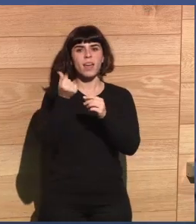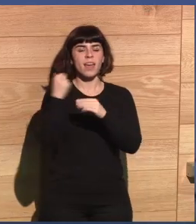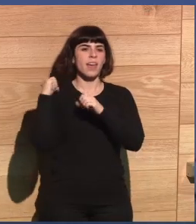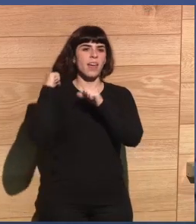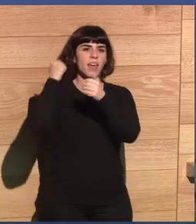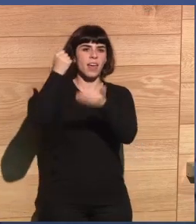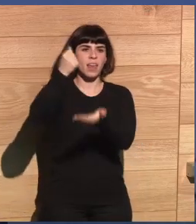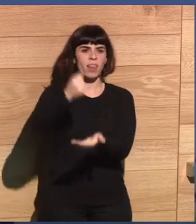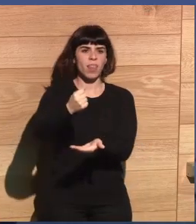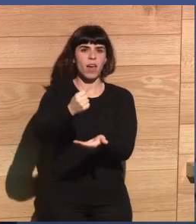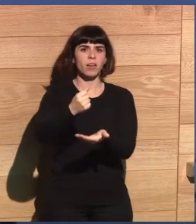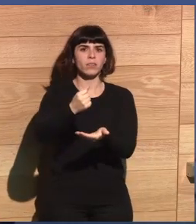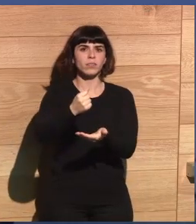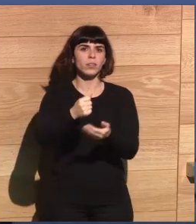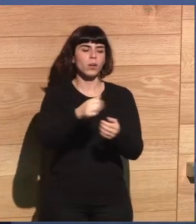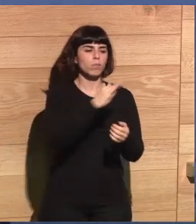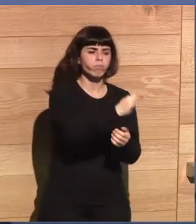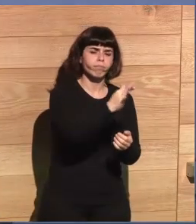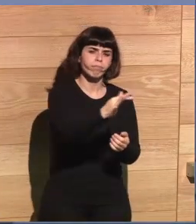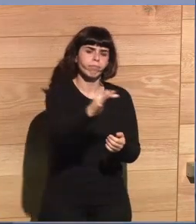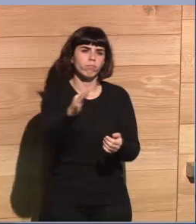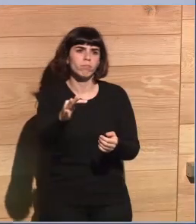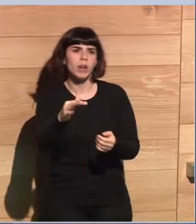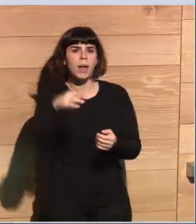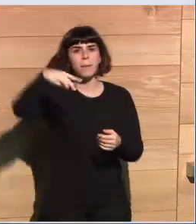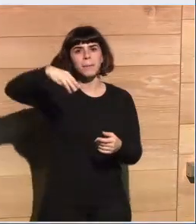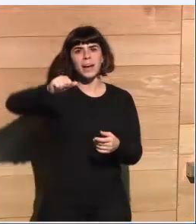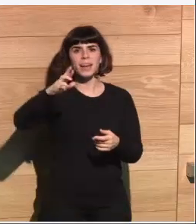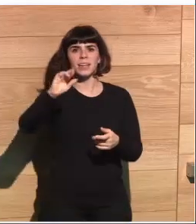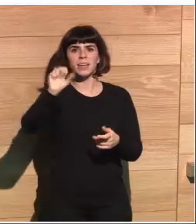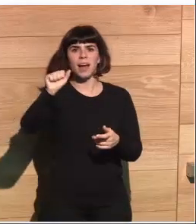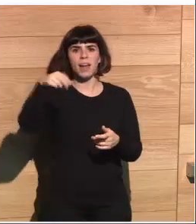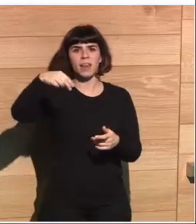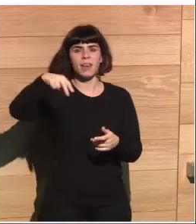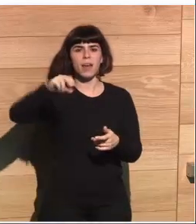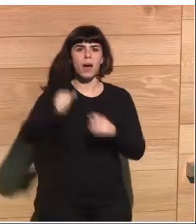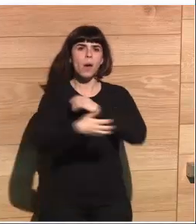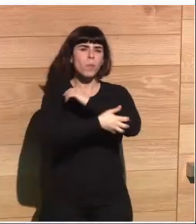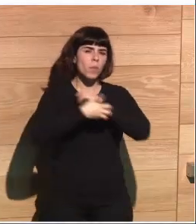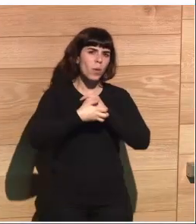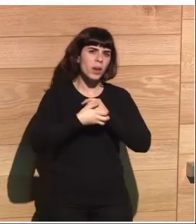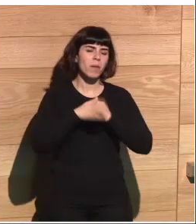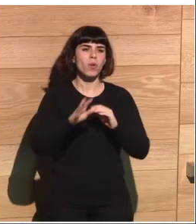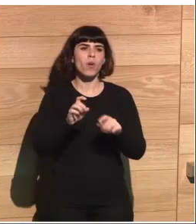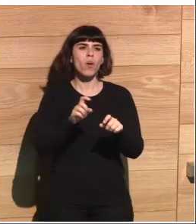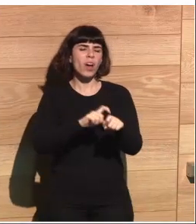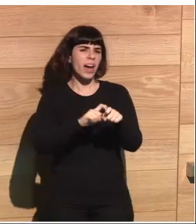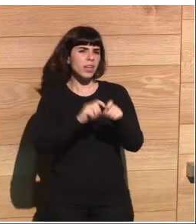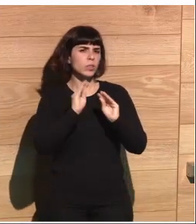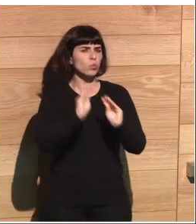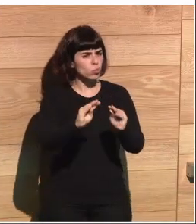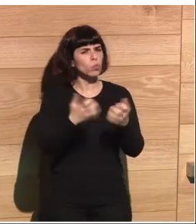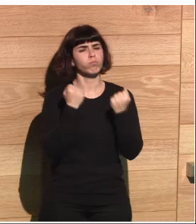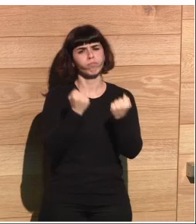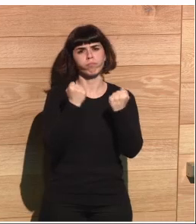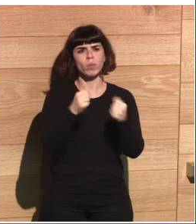padre. Mariana era pobre y no tenía a nadie, pero era valiente y muy despierta. Tenía mucho carácter y sabía bordar muy bien, así